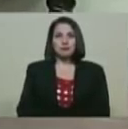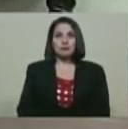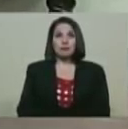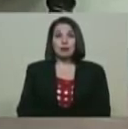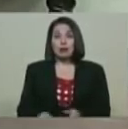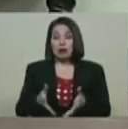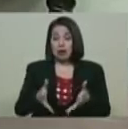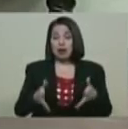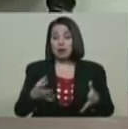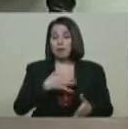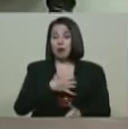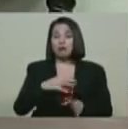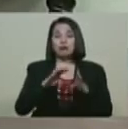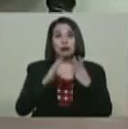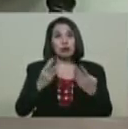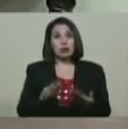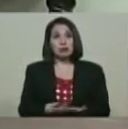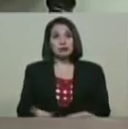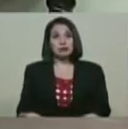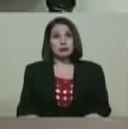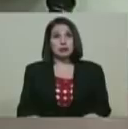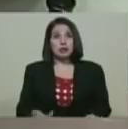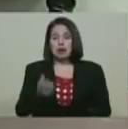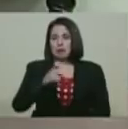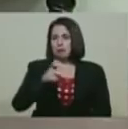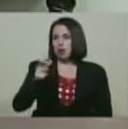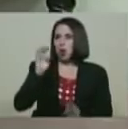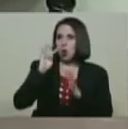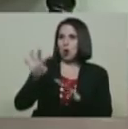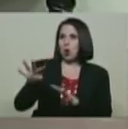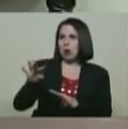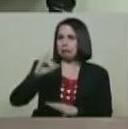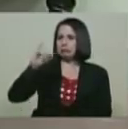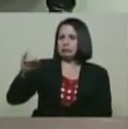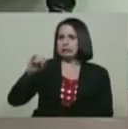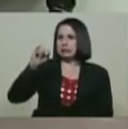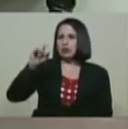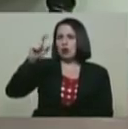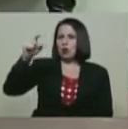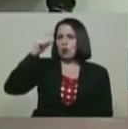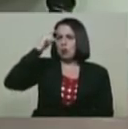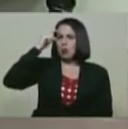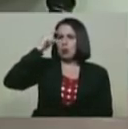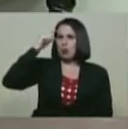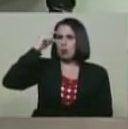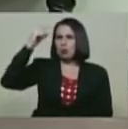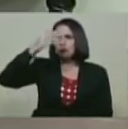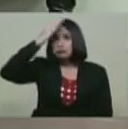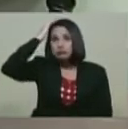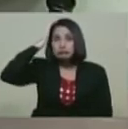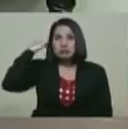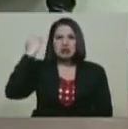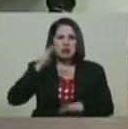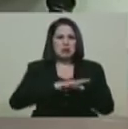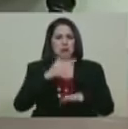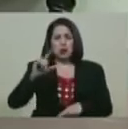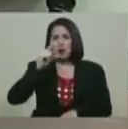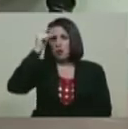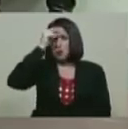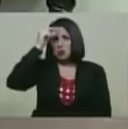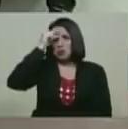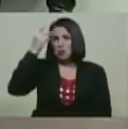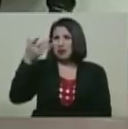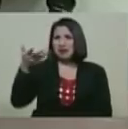Campeón mundial. La gente extrañaba a Ramos Alú. Nada más para reírnos, pues, porque Julio Borges hasta